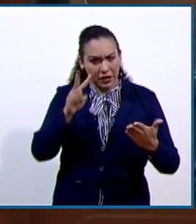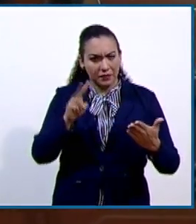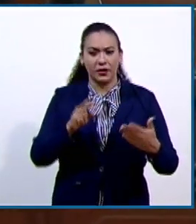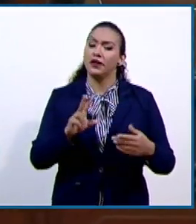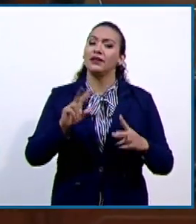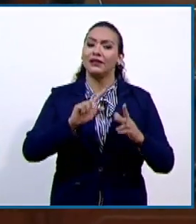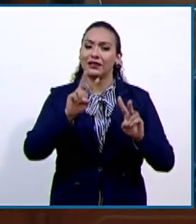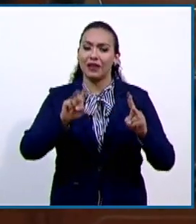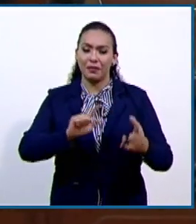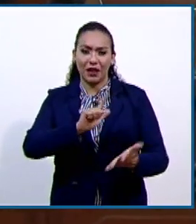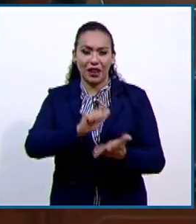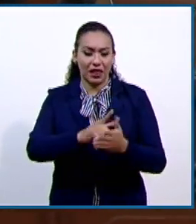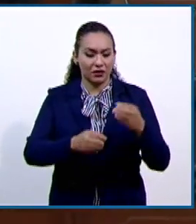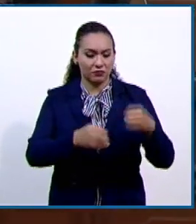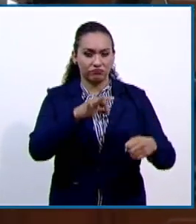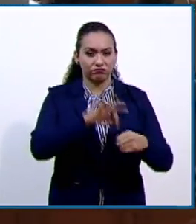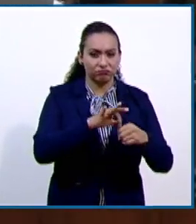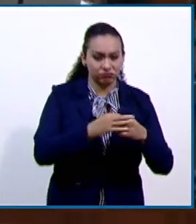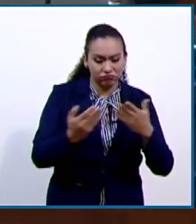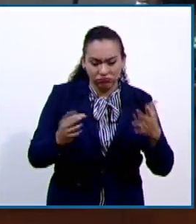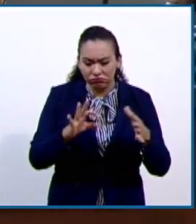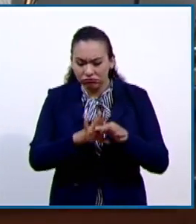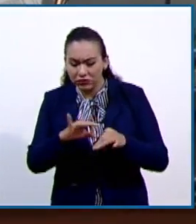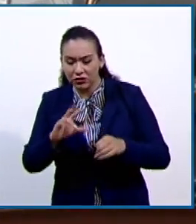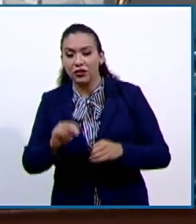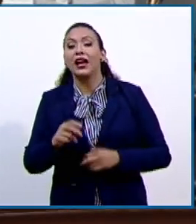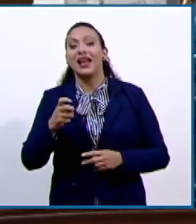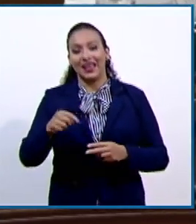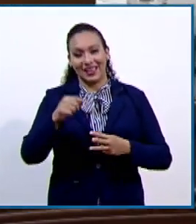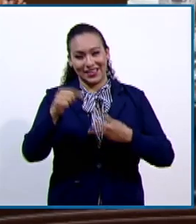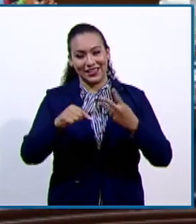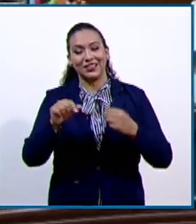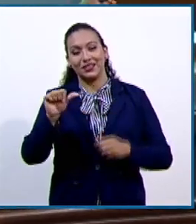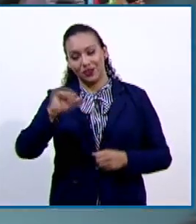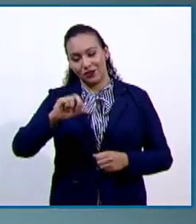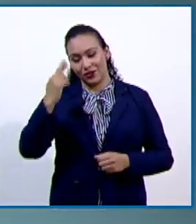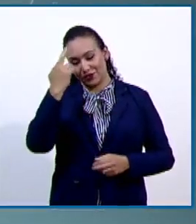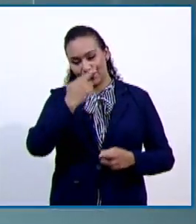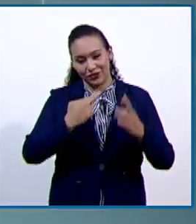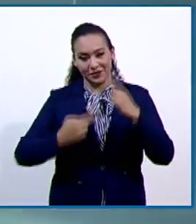en materia electoral. Estos fueron algunos de los argumentos de la ministra ponente.